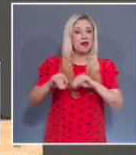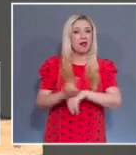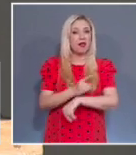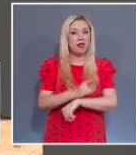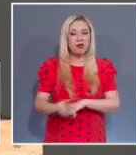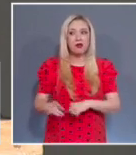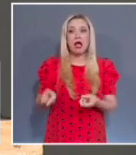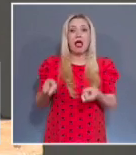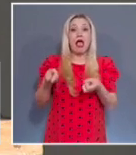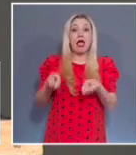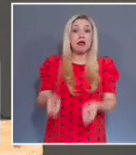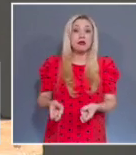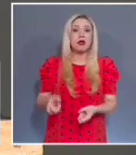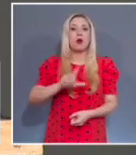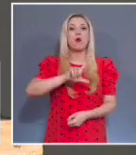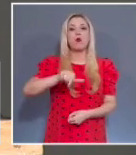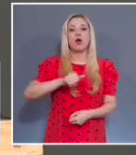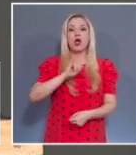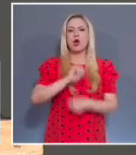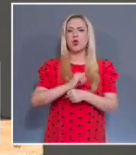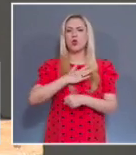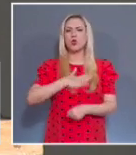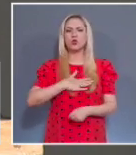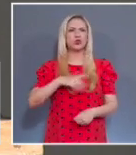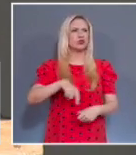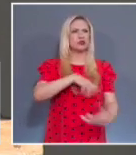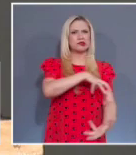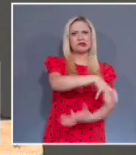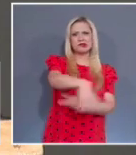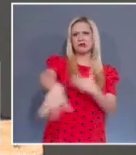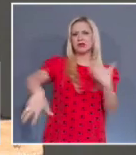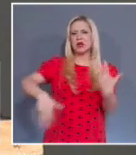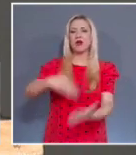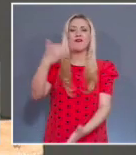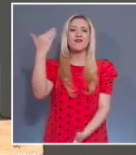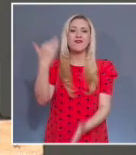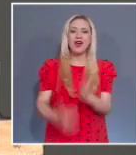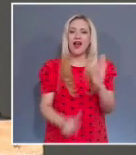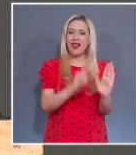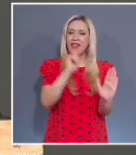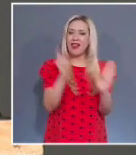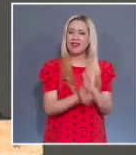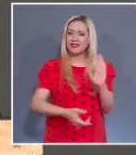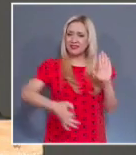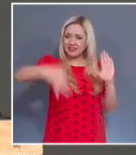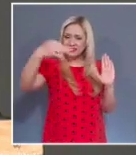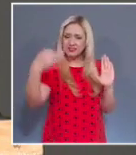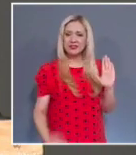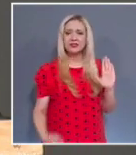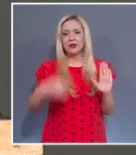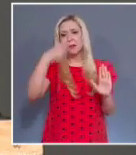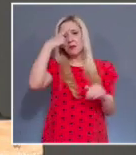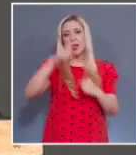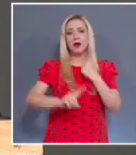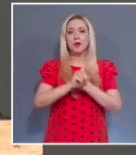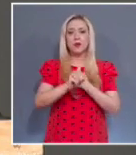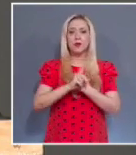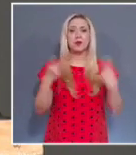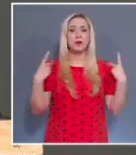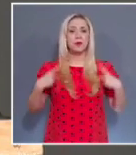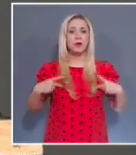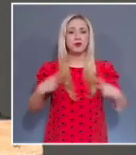rige el desarrollo político de los estados y el futuro de las sociedades se pone